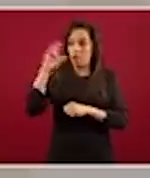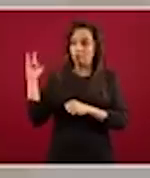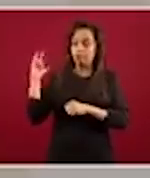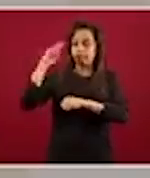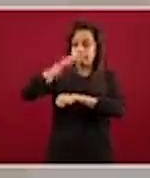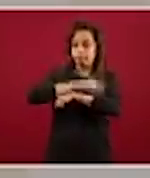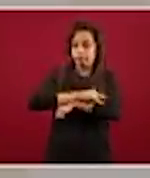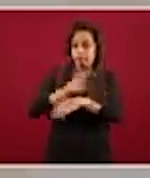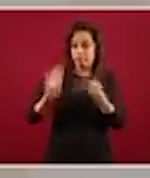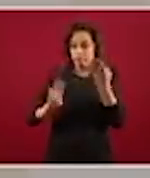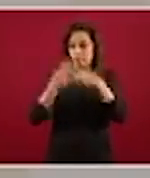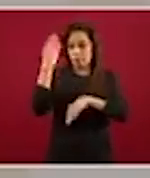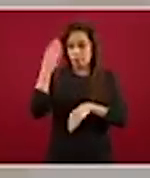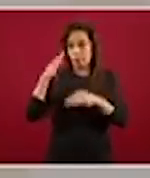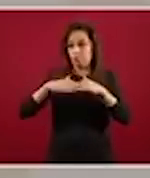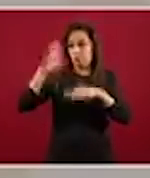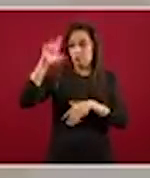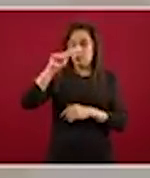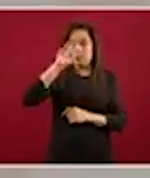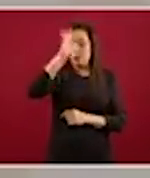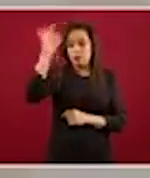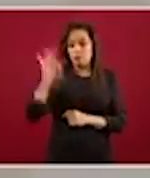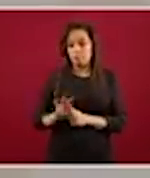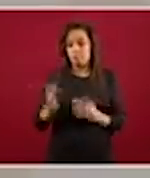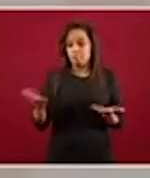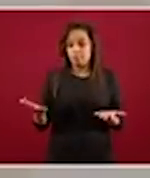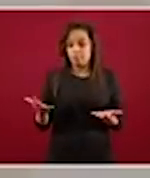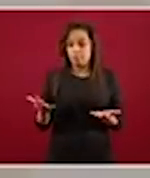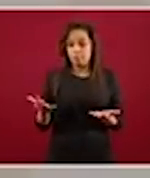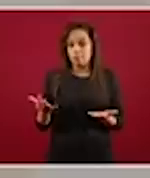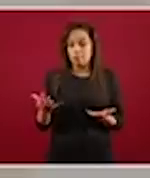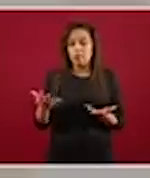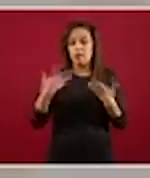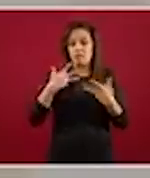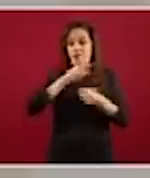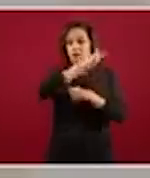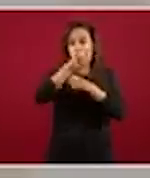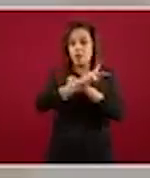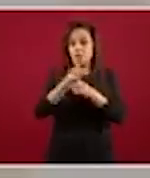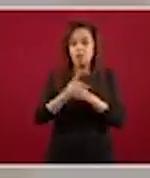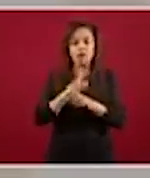de más del 70% en este momento. Es decir, hay países donde ya no puedes llegar.